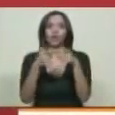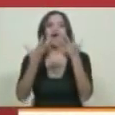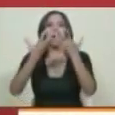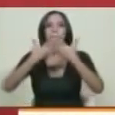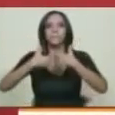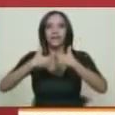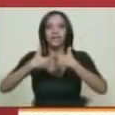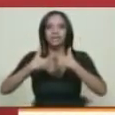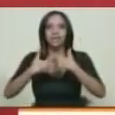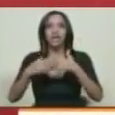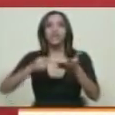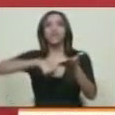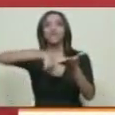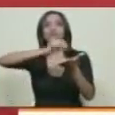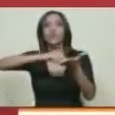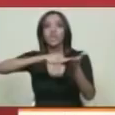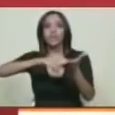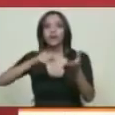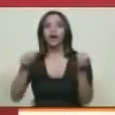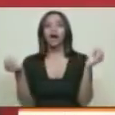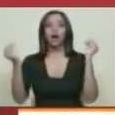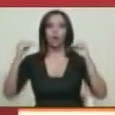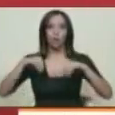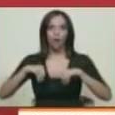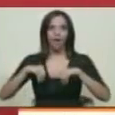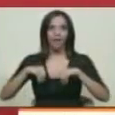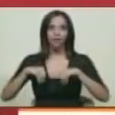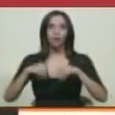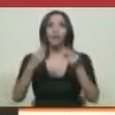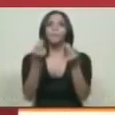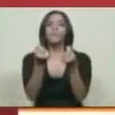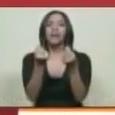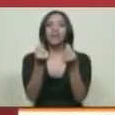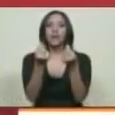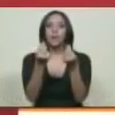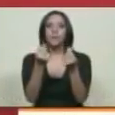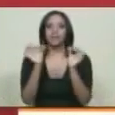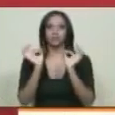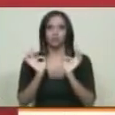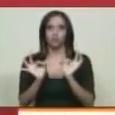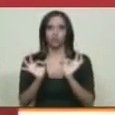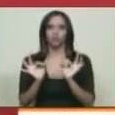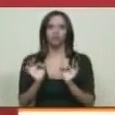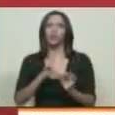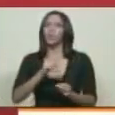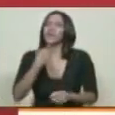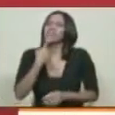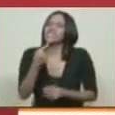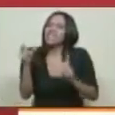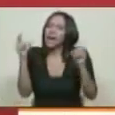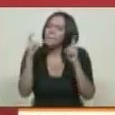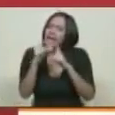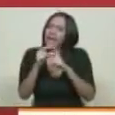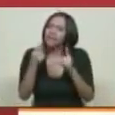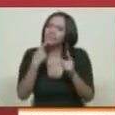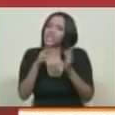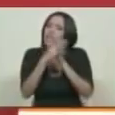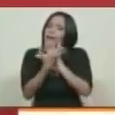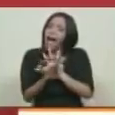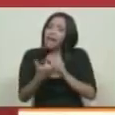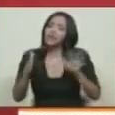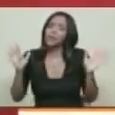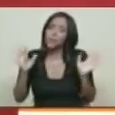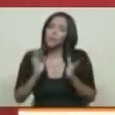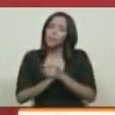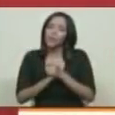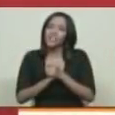empresarial, ellos firman unos acuerdos, ponen los precios. Mire, no voy a decir la palabra que uno dice en el barrio, porque bueno, pidieron